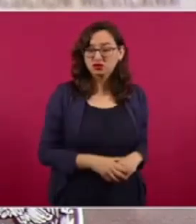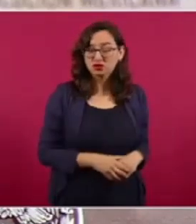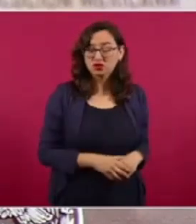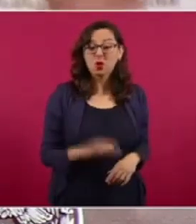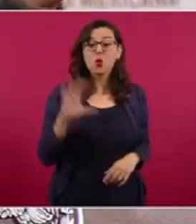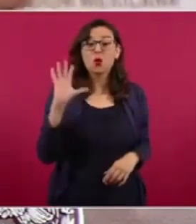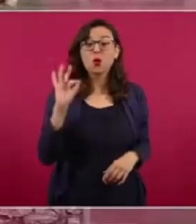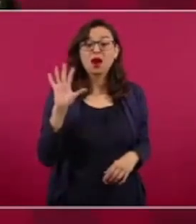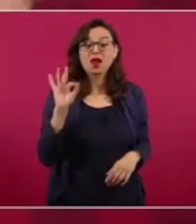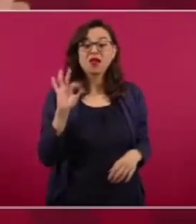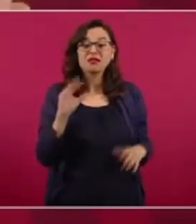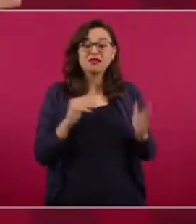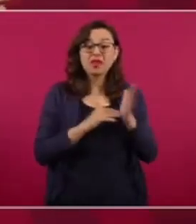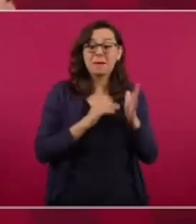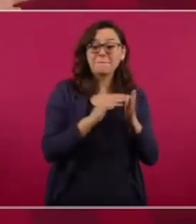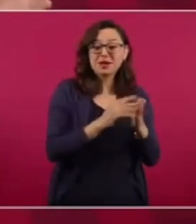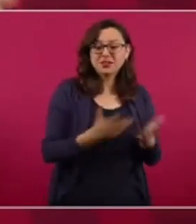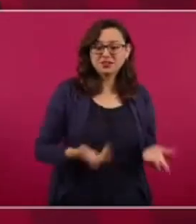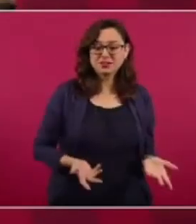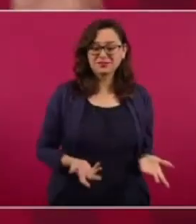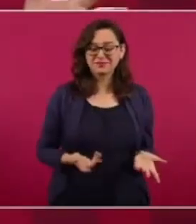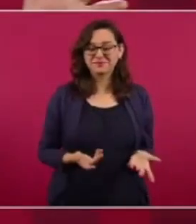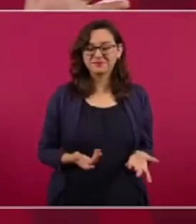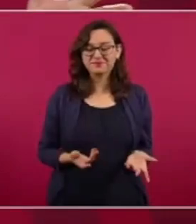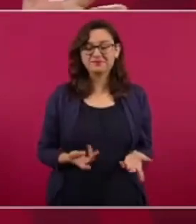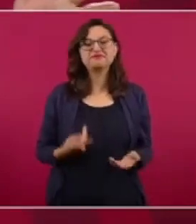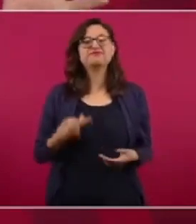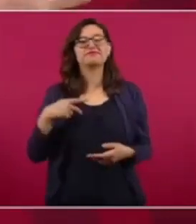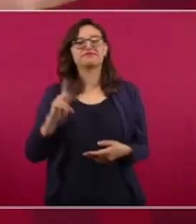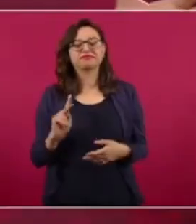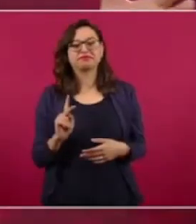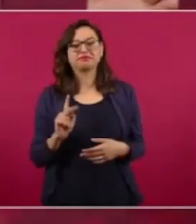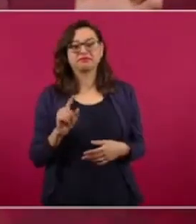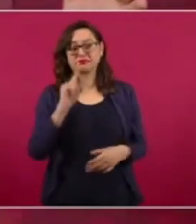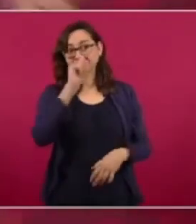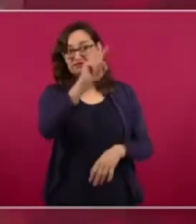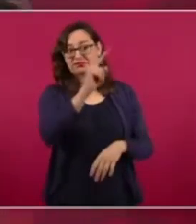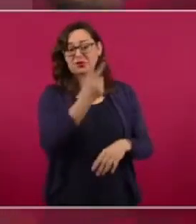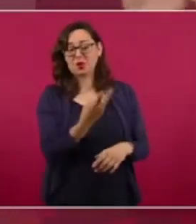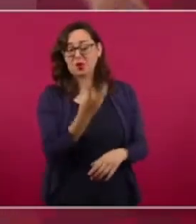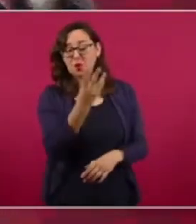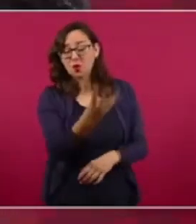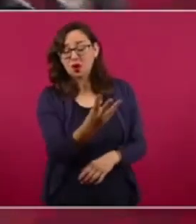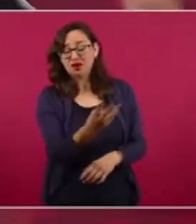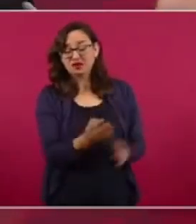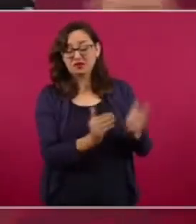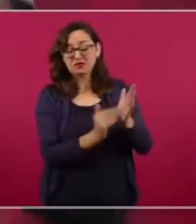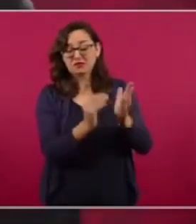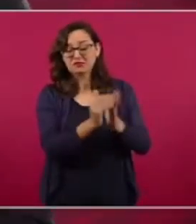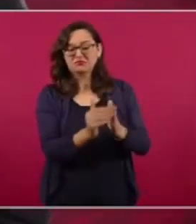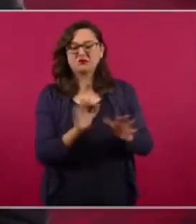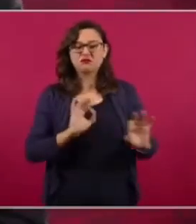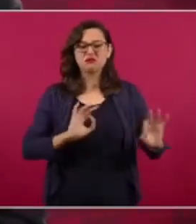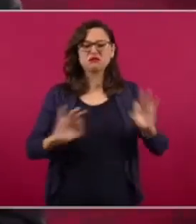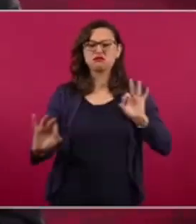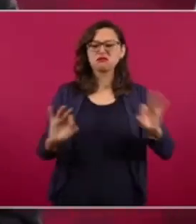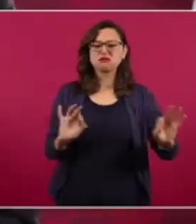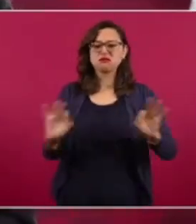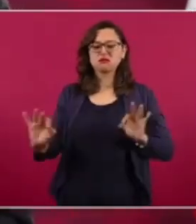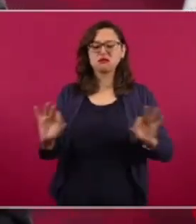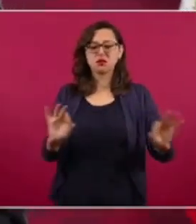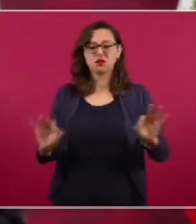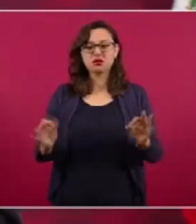Pero ellos tienen una gran influencia y son intocables.